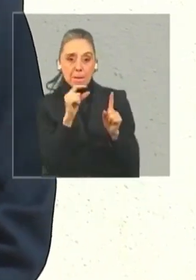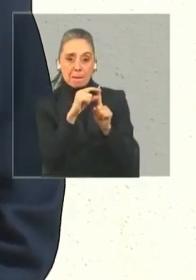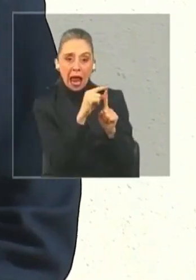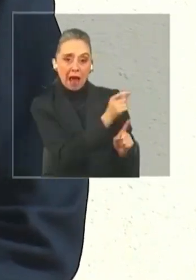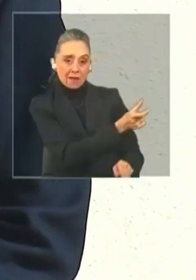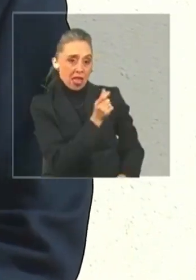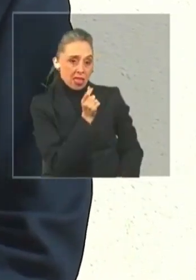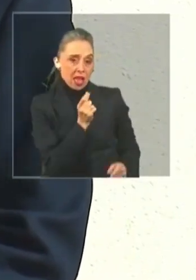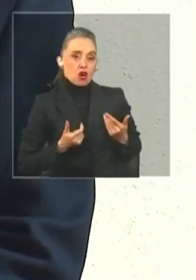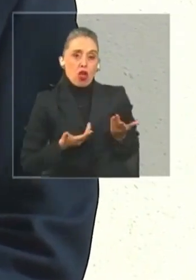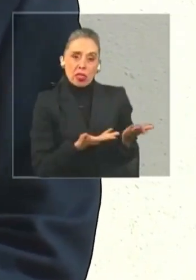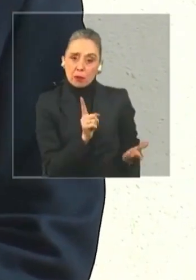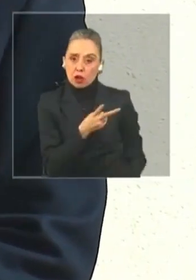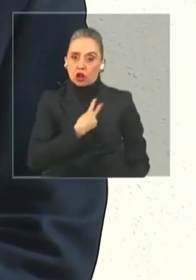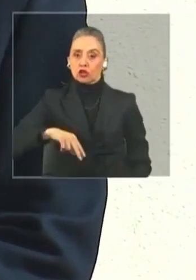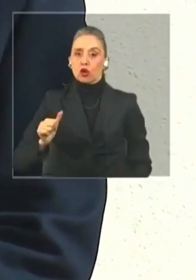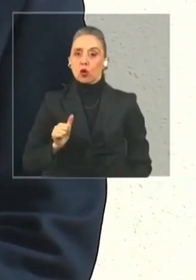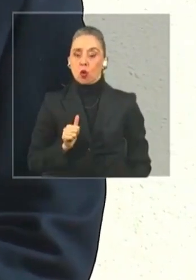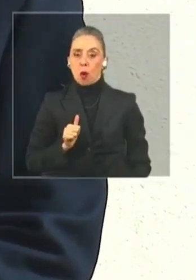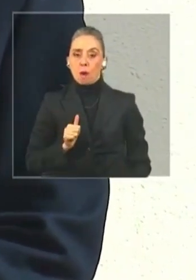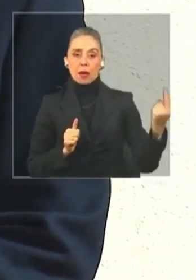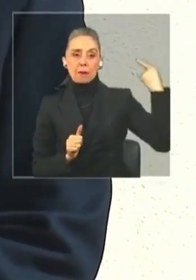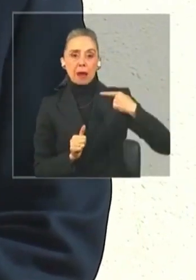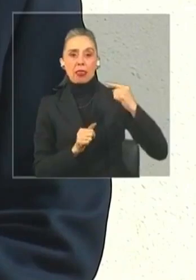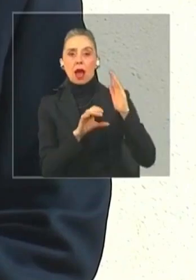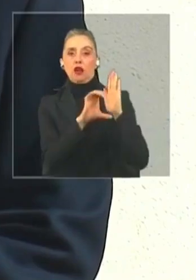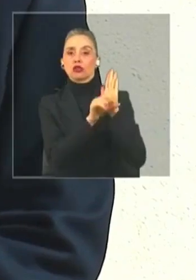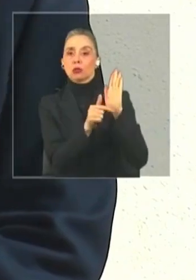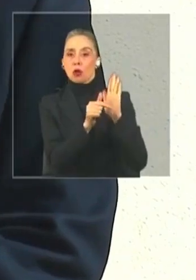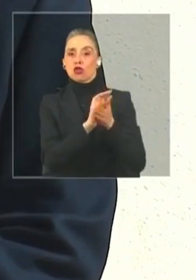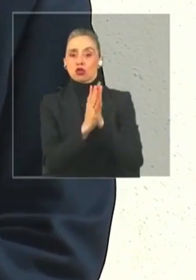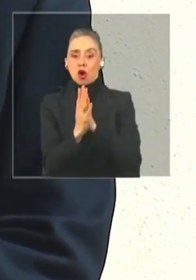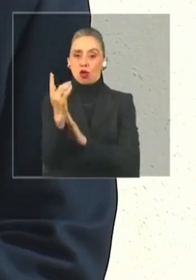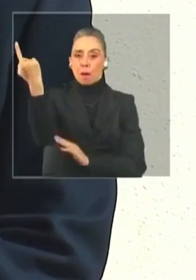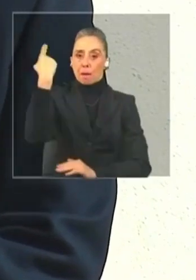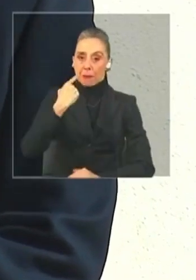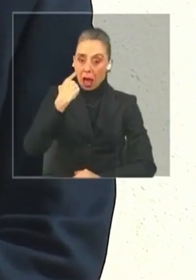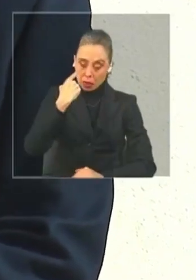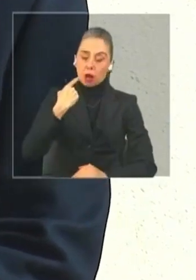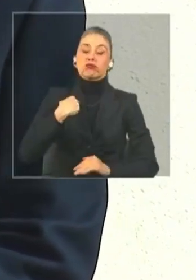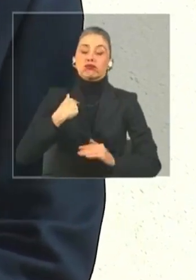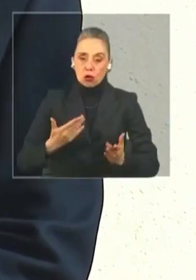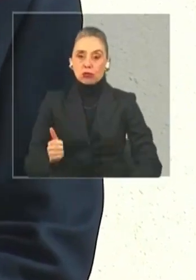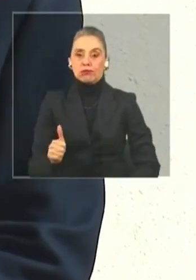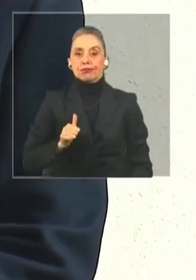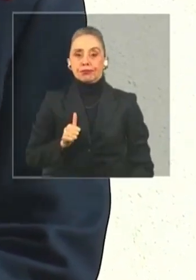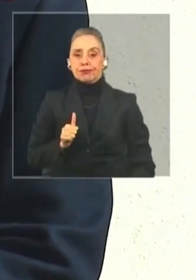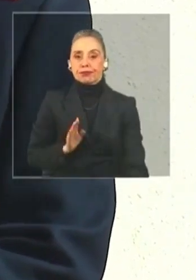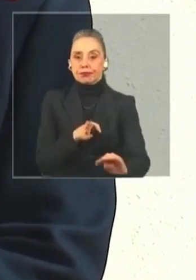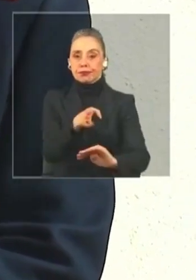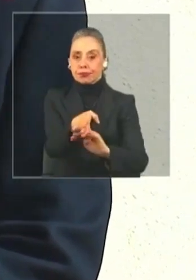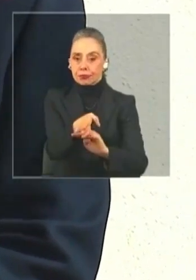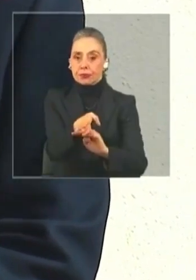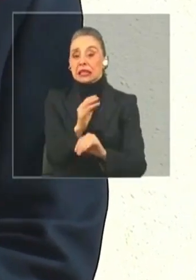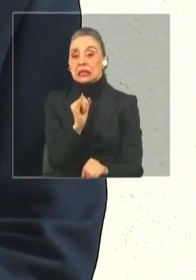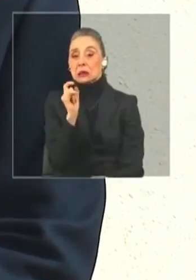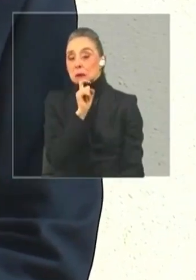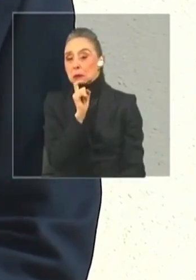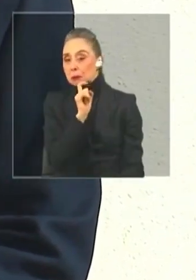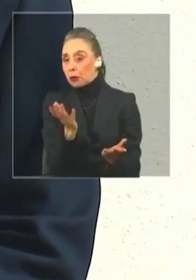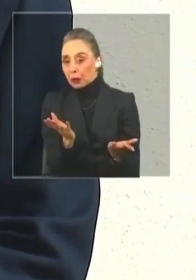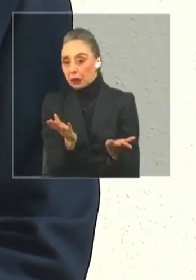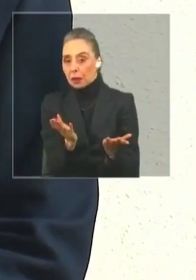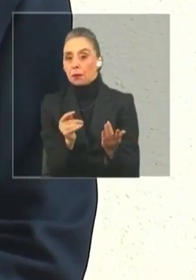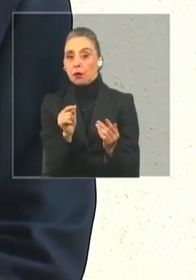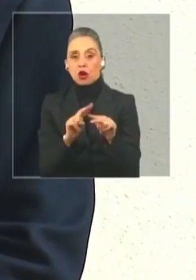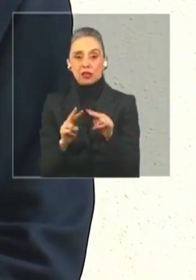adecuada. Nosotros cumplimos las misiones constitucionales y todas las que se nos ordenen. Por lo tanto, lo que tenemos que hacer es, si eventualmente esto